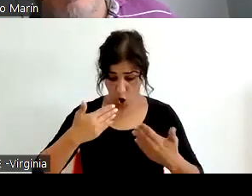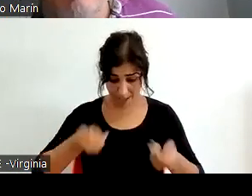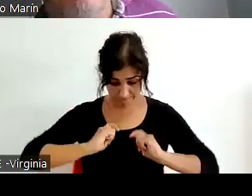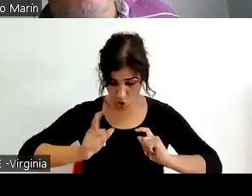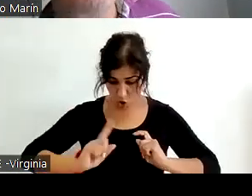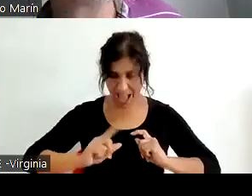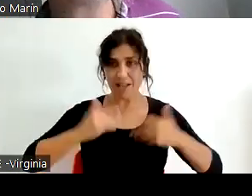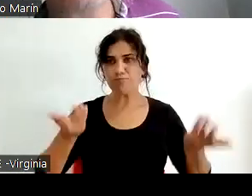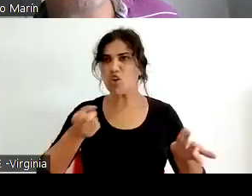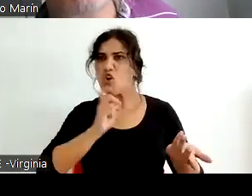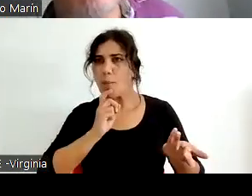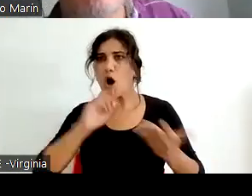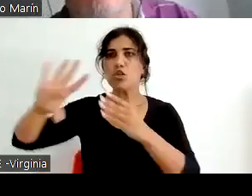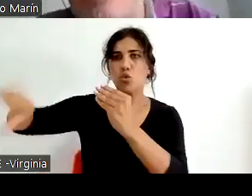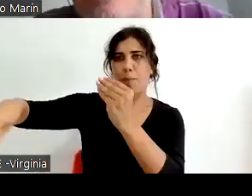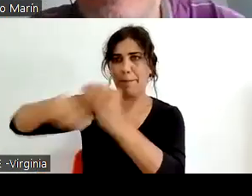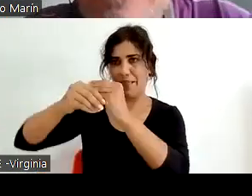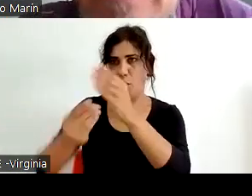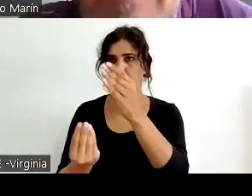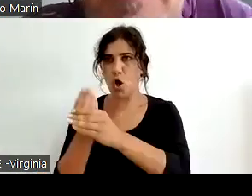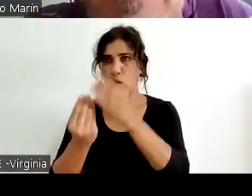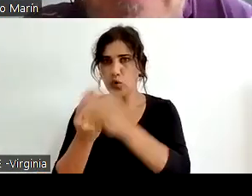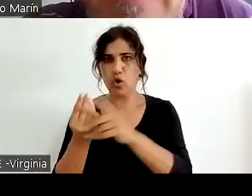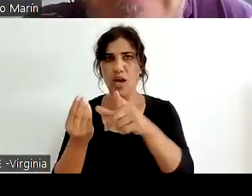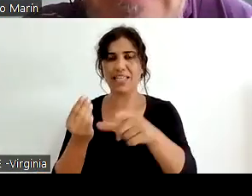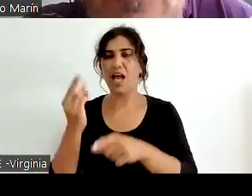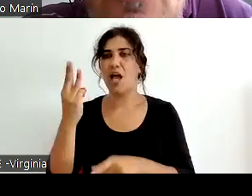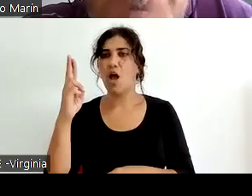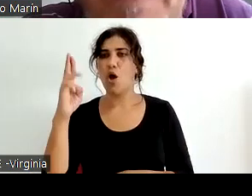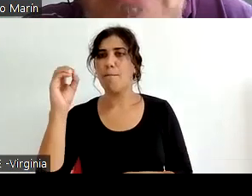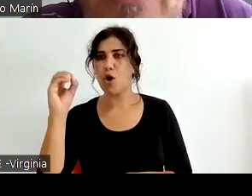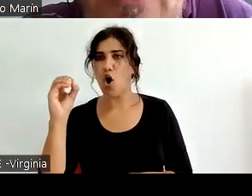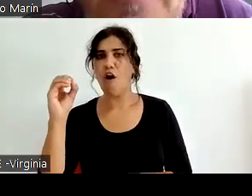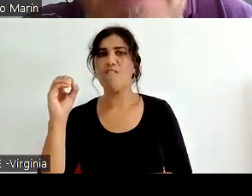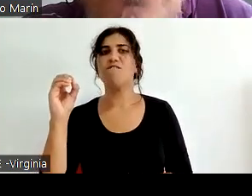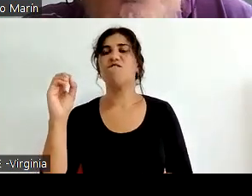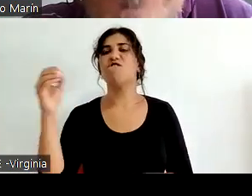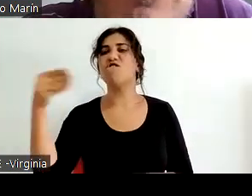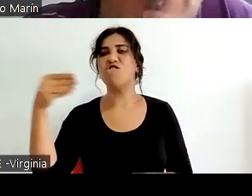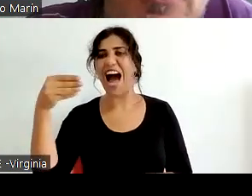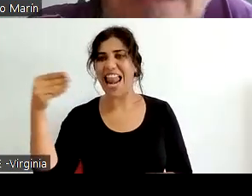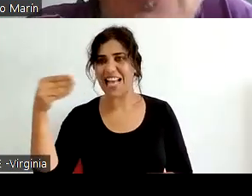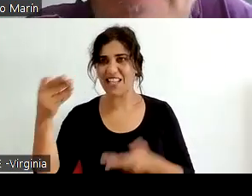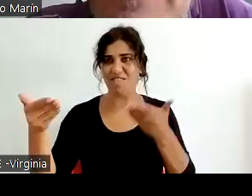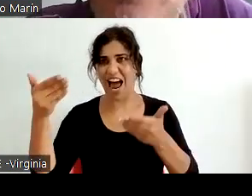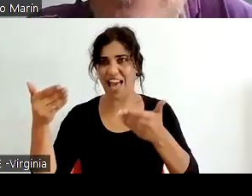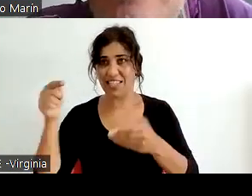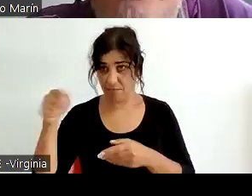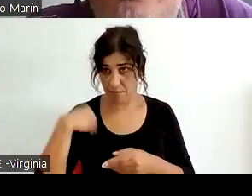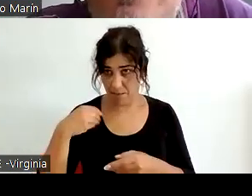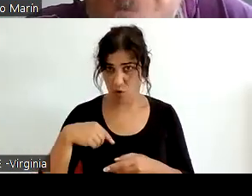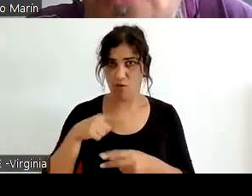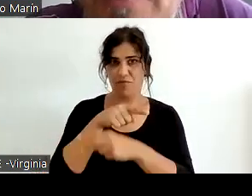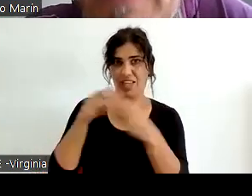a los suplementos. En ese sentido tenemos el ProBalance, que sabéis que es un compendio de oligoelementos, por ejemplo, el potasio, magnesio,